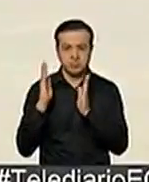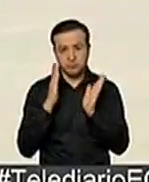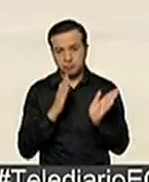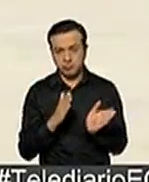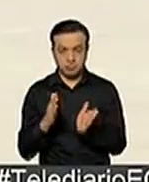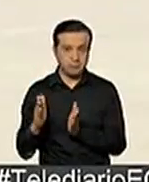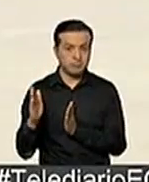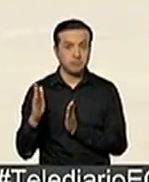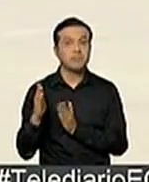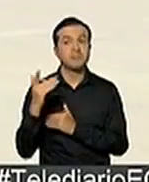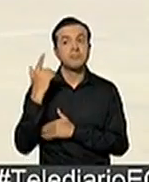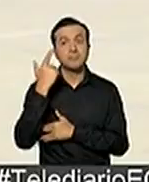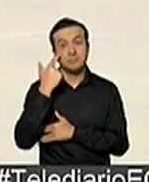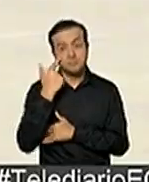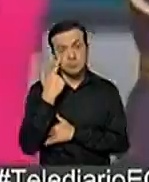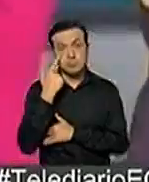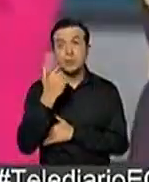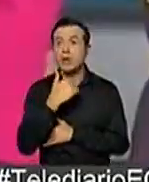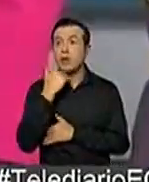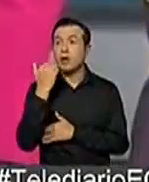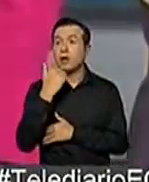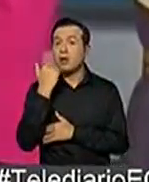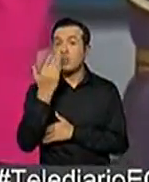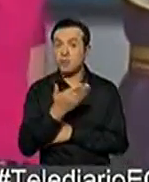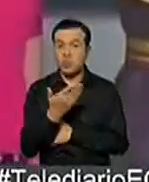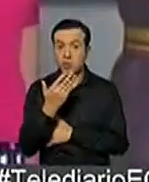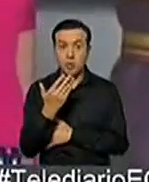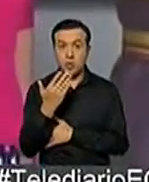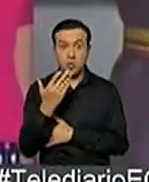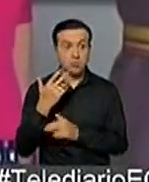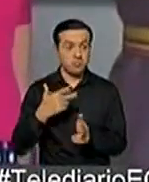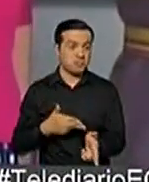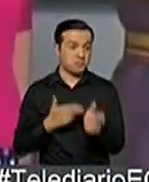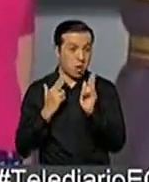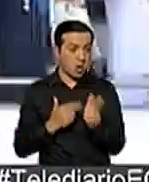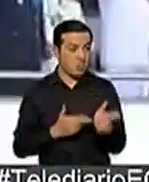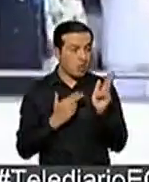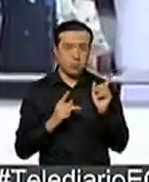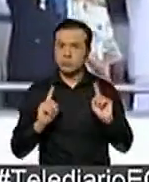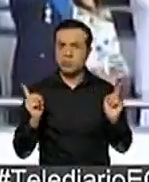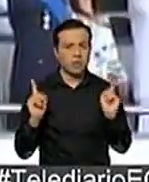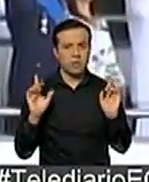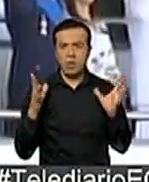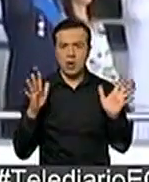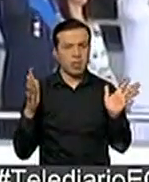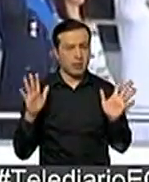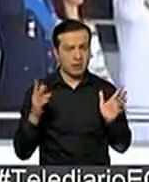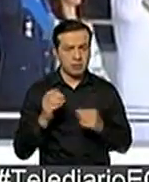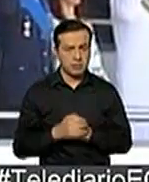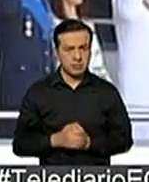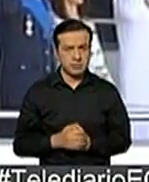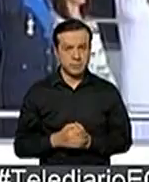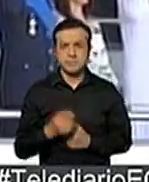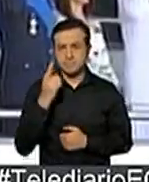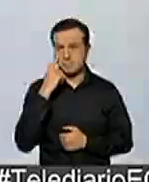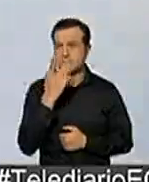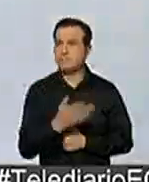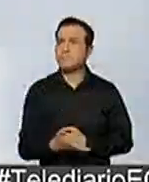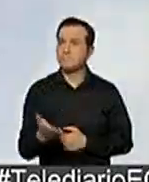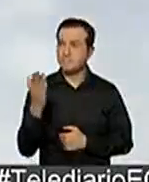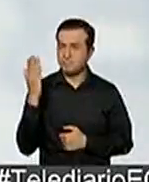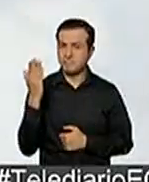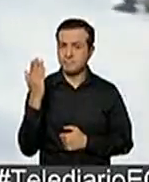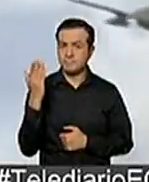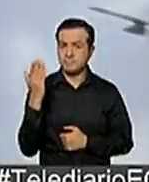Estado recalcó que no se utilizó en ningún momento armamento letal en contra de los civiles. Escuchemos lo dicho por el mandatario,